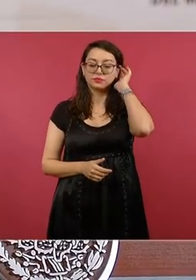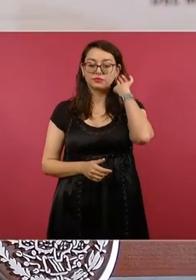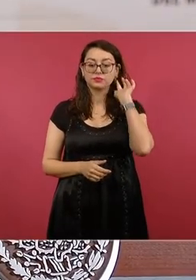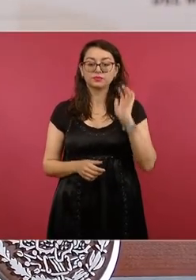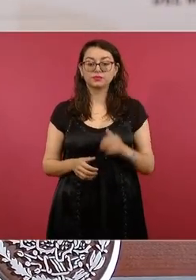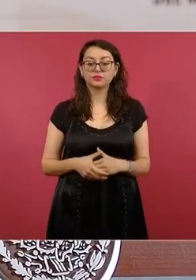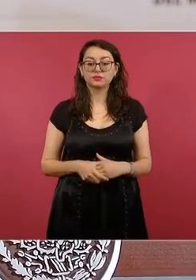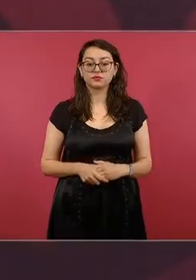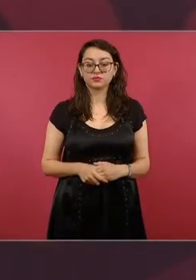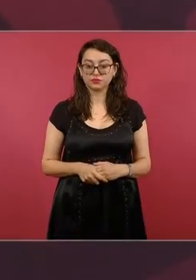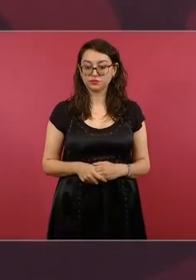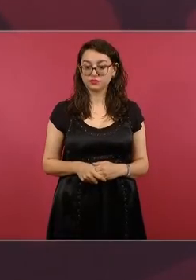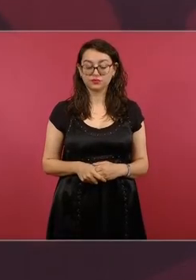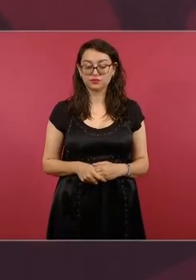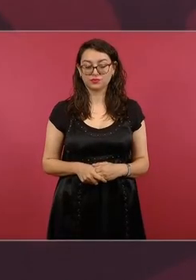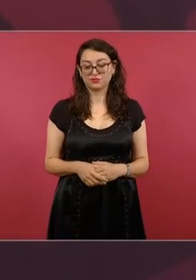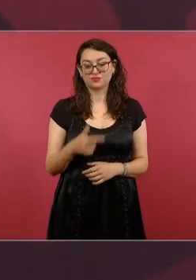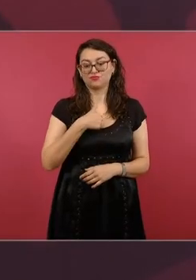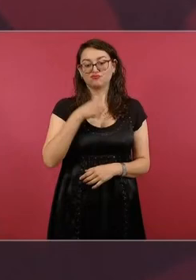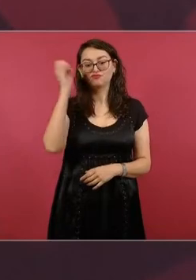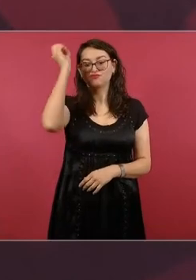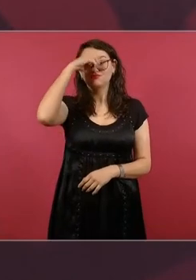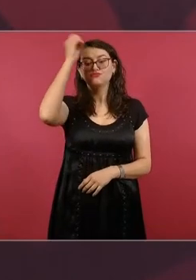darle más elementos a nuestros